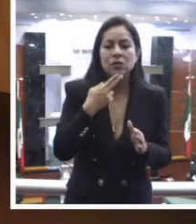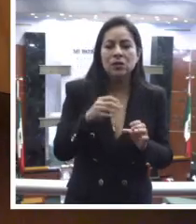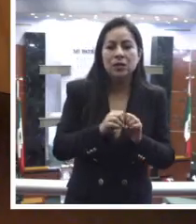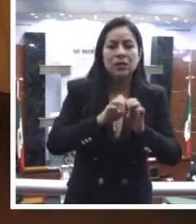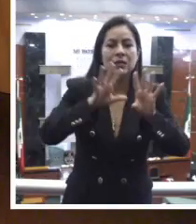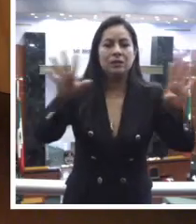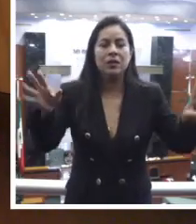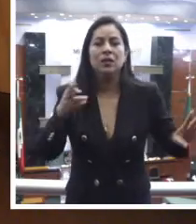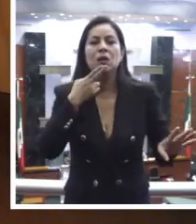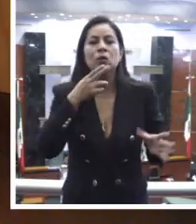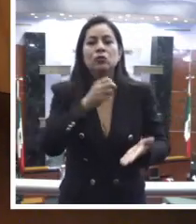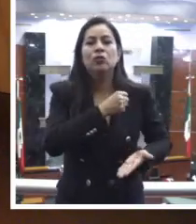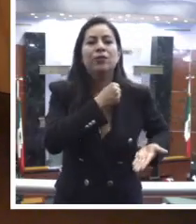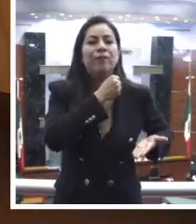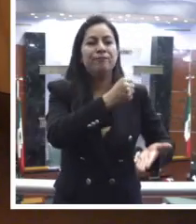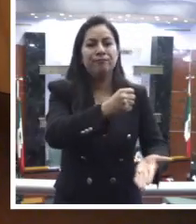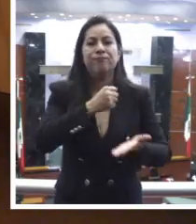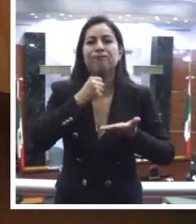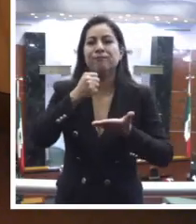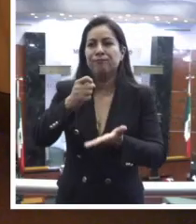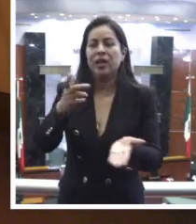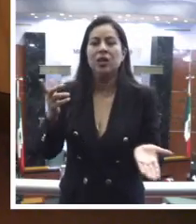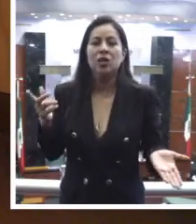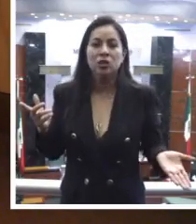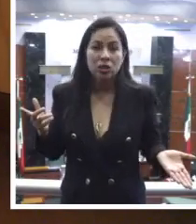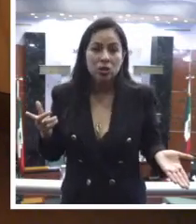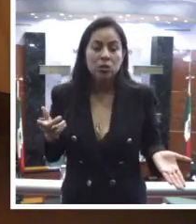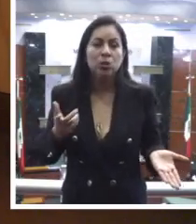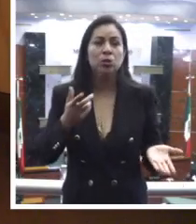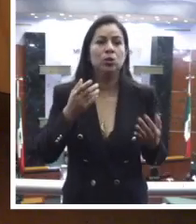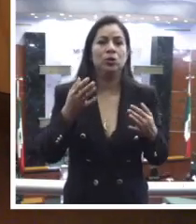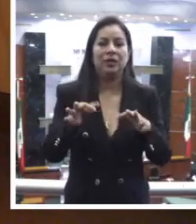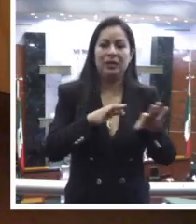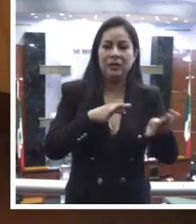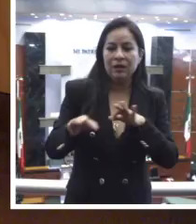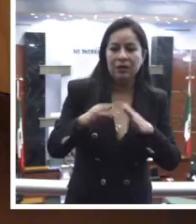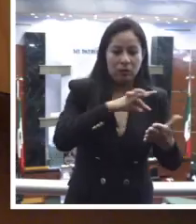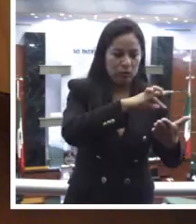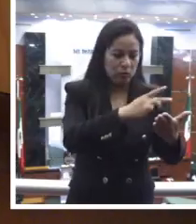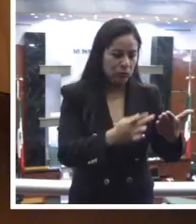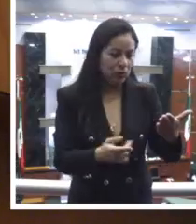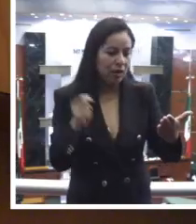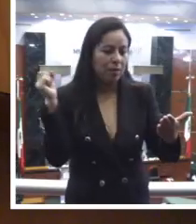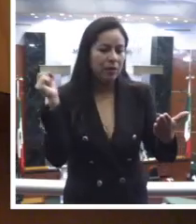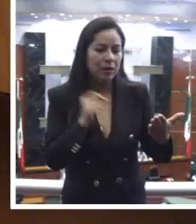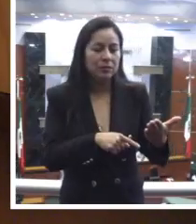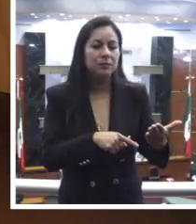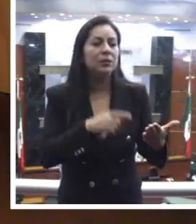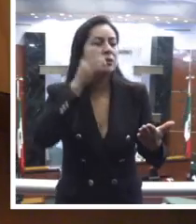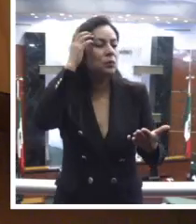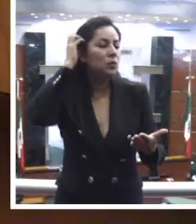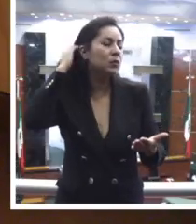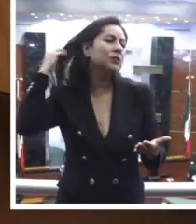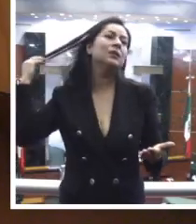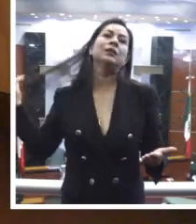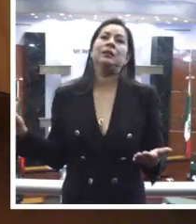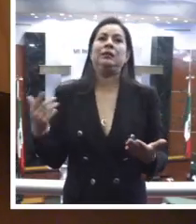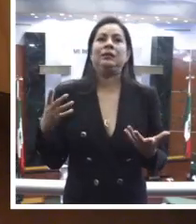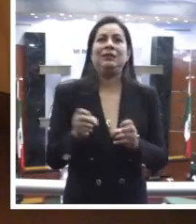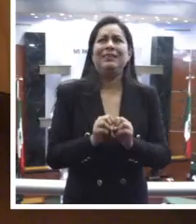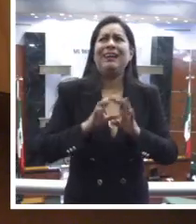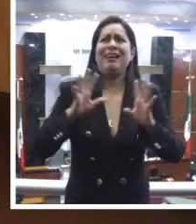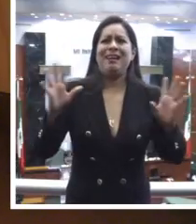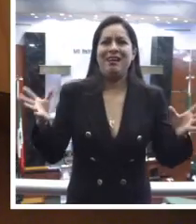transparente el uso de los recursos públicos, que transparente la aplicación de los programas como tal, que sea tan